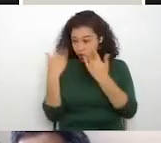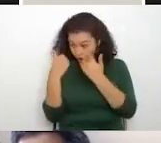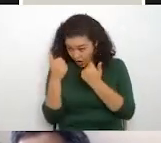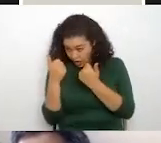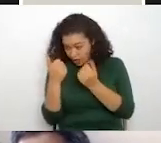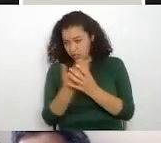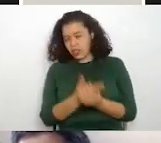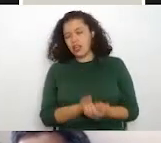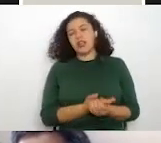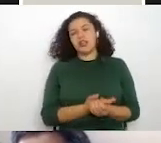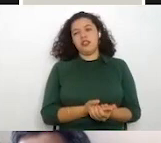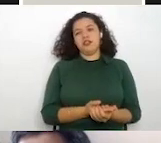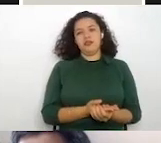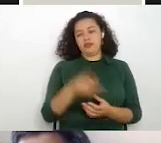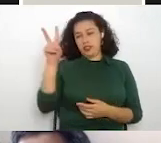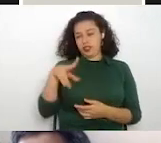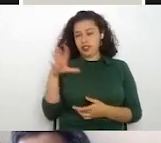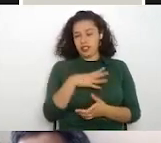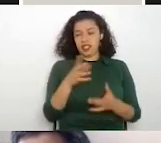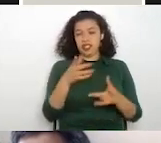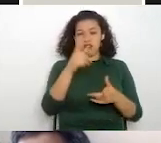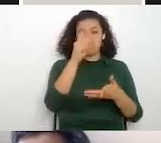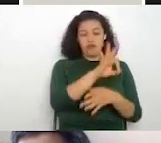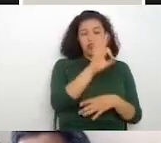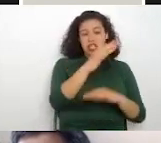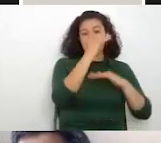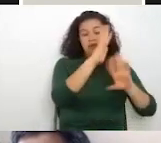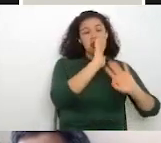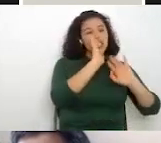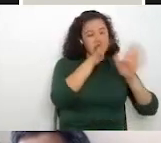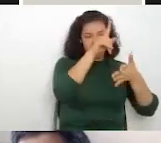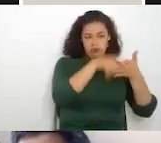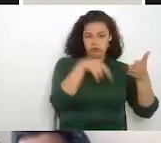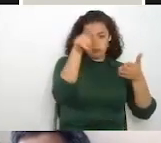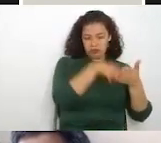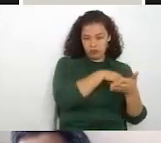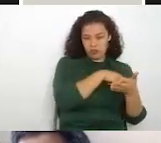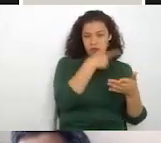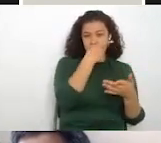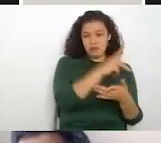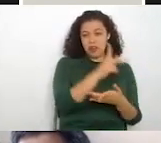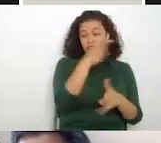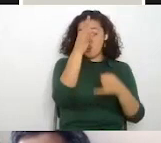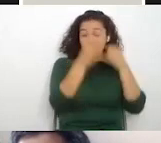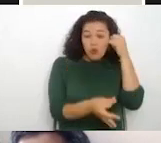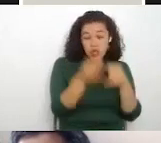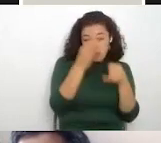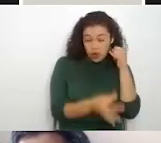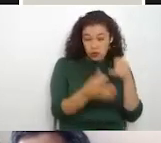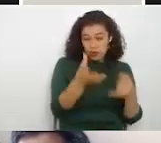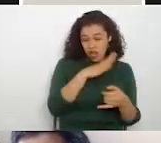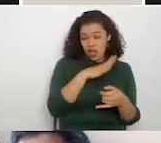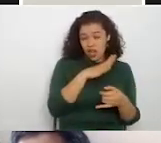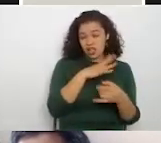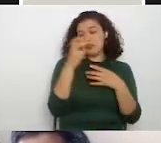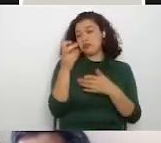en realidad, aunque no esté vigente, aunque su fecha ya terminó, pero es la última versión que tenemos, entonces